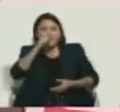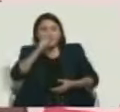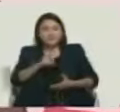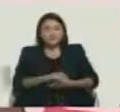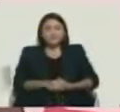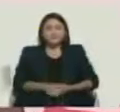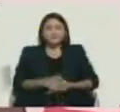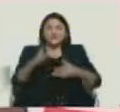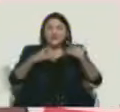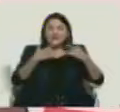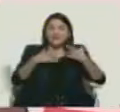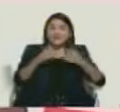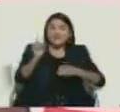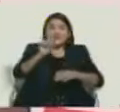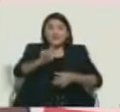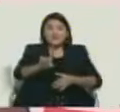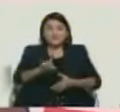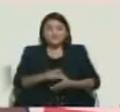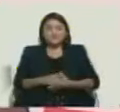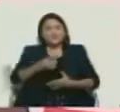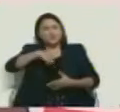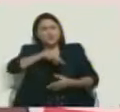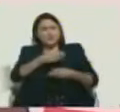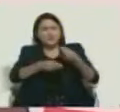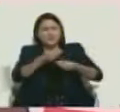¿cómo se llama? Lo hacemos, pues.